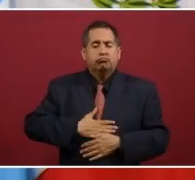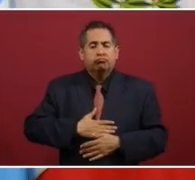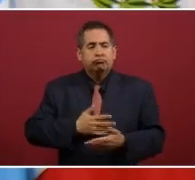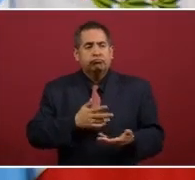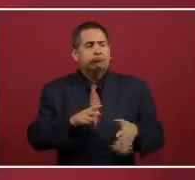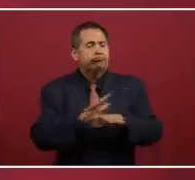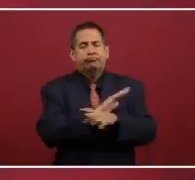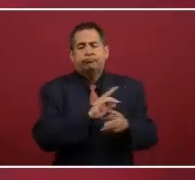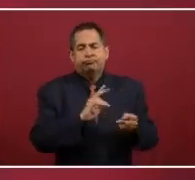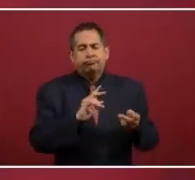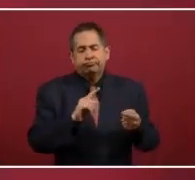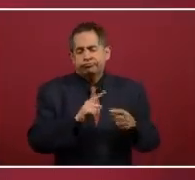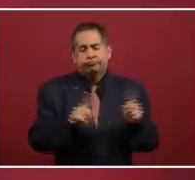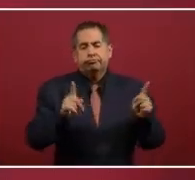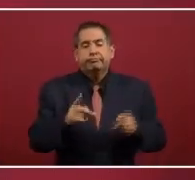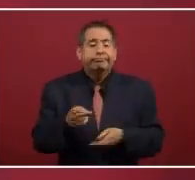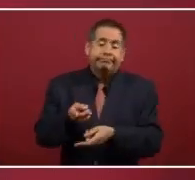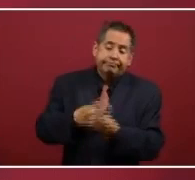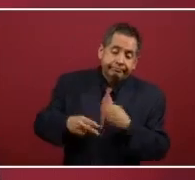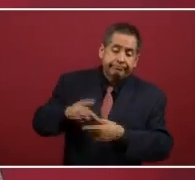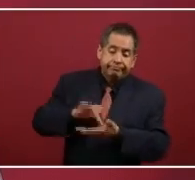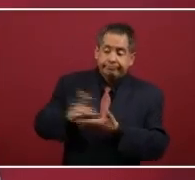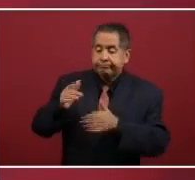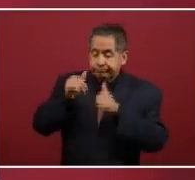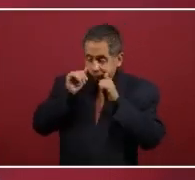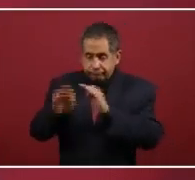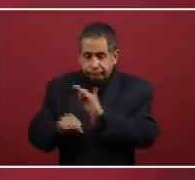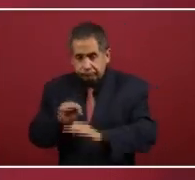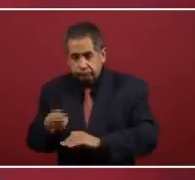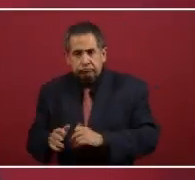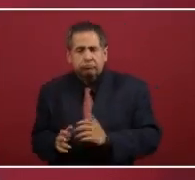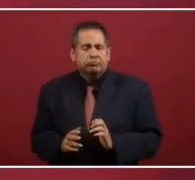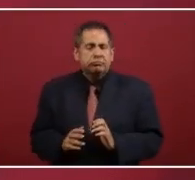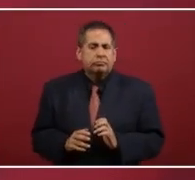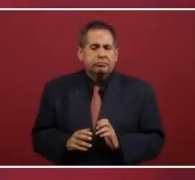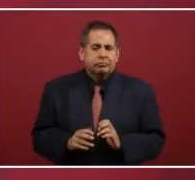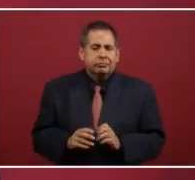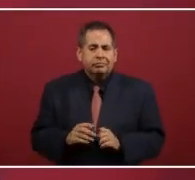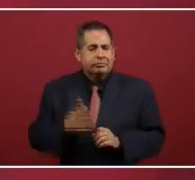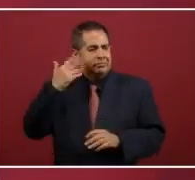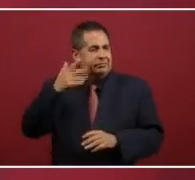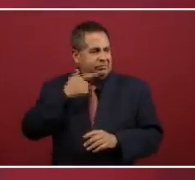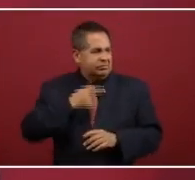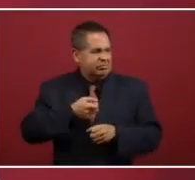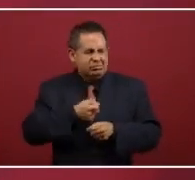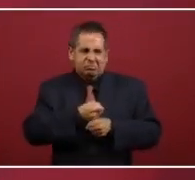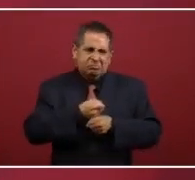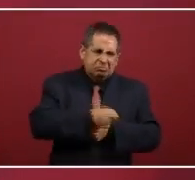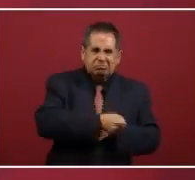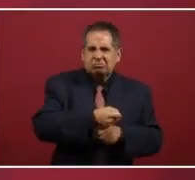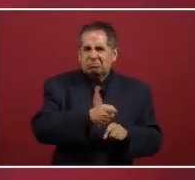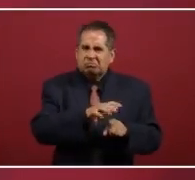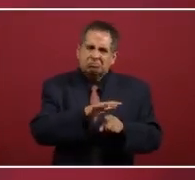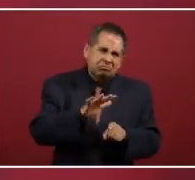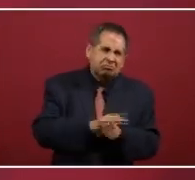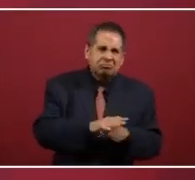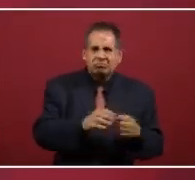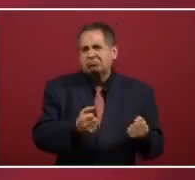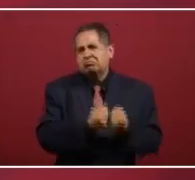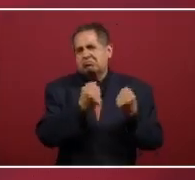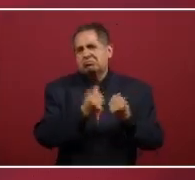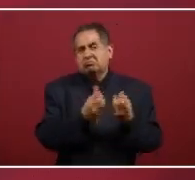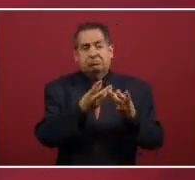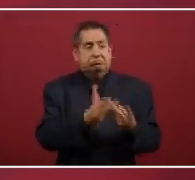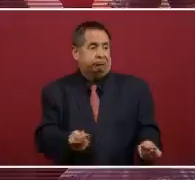mucho la concepción anterior, que querer resolver todo con el uso de la fuerza y